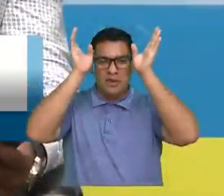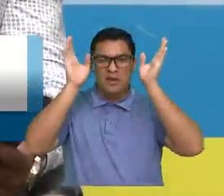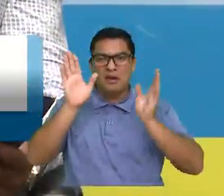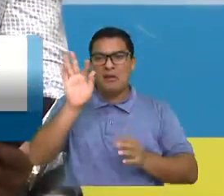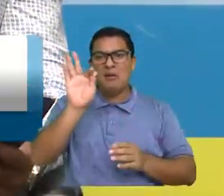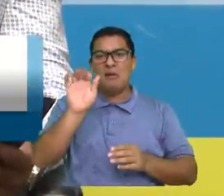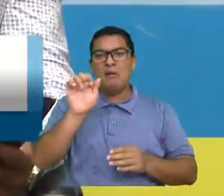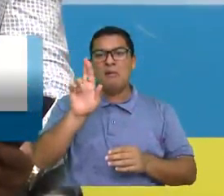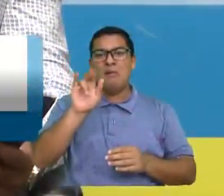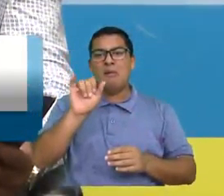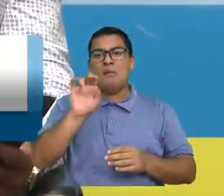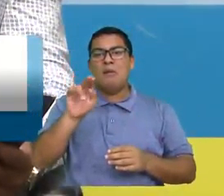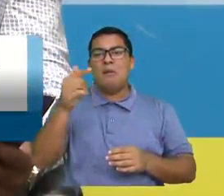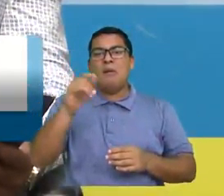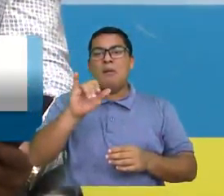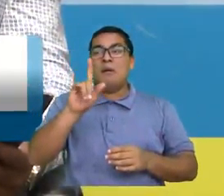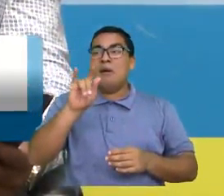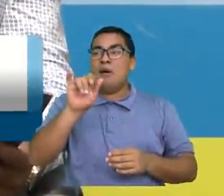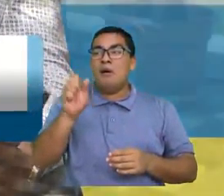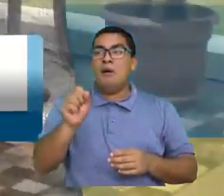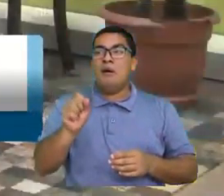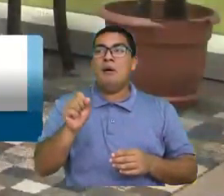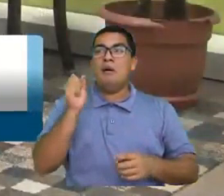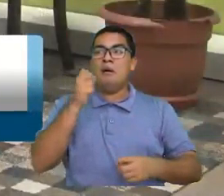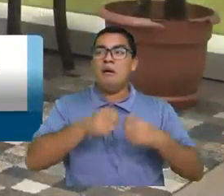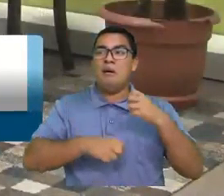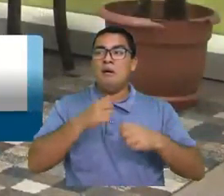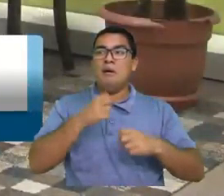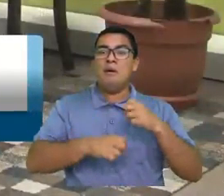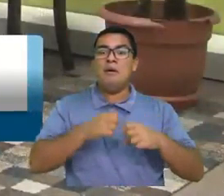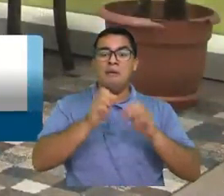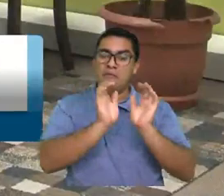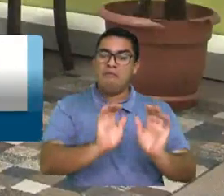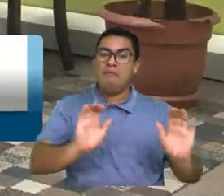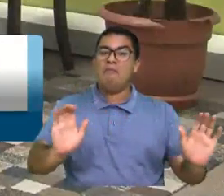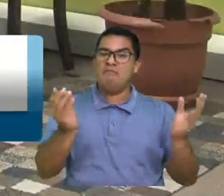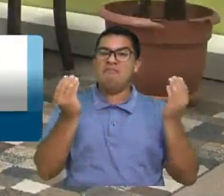amigdalitis? Principalmente a los niños, porque casi siempre los niños